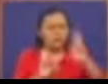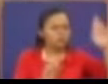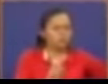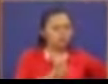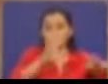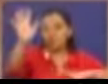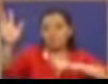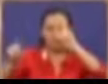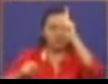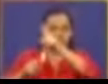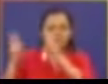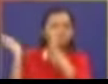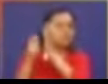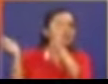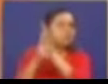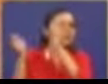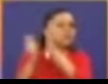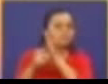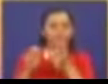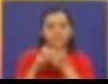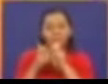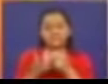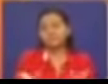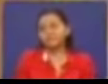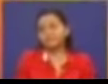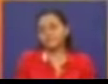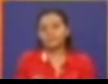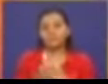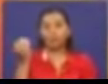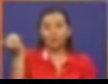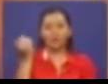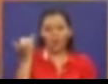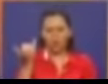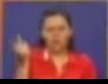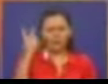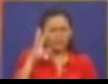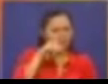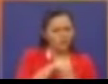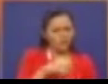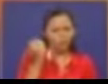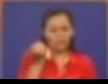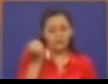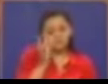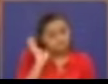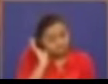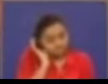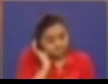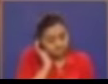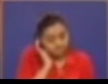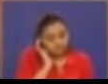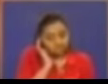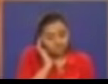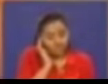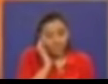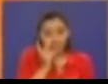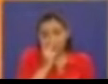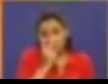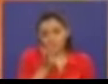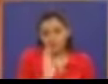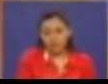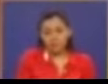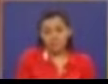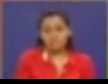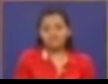sacaron a hacer un cacerolazo y nadie les paró bola. Y ahora en los jubilados. Son los mismos. Pero en todo caso, veamos por qué marcha.